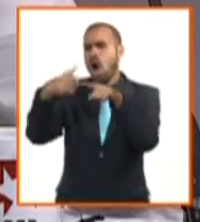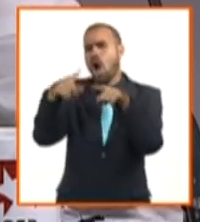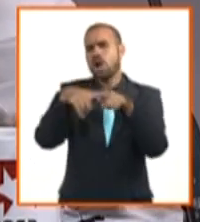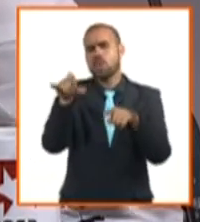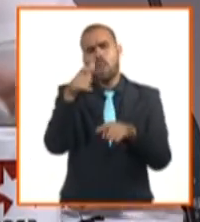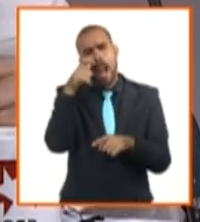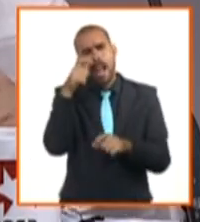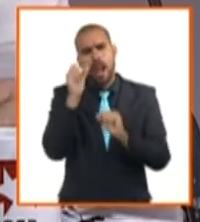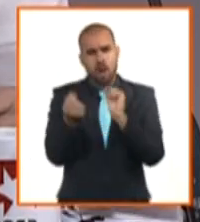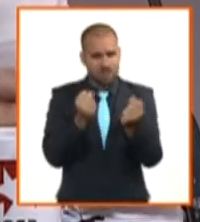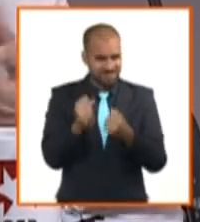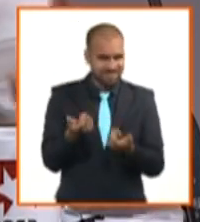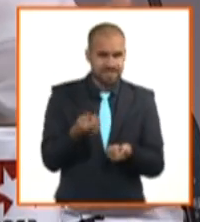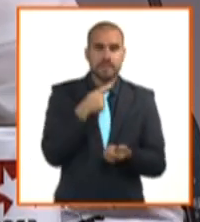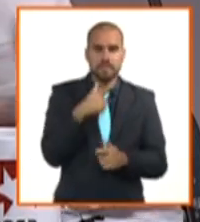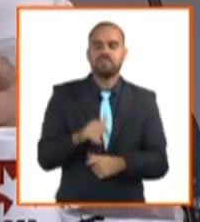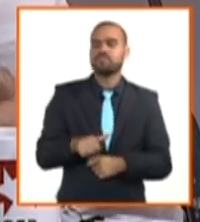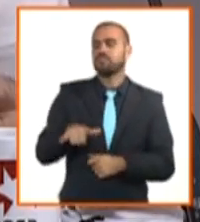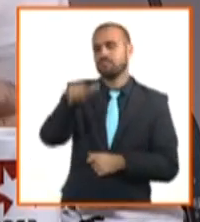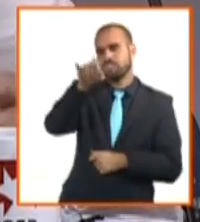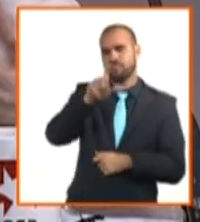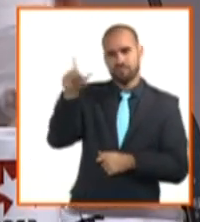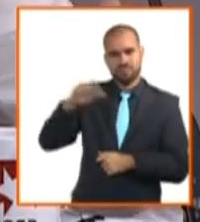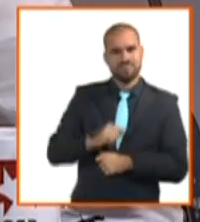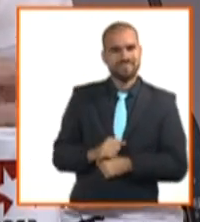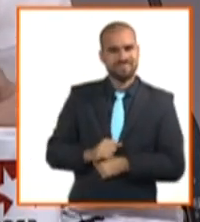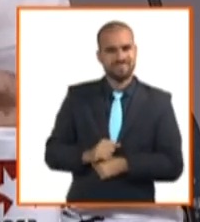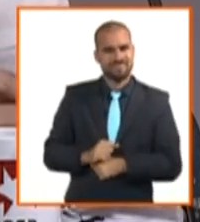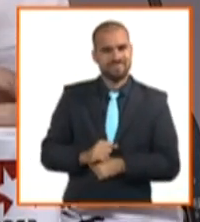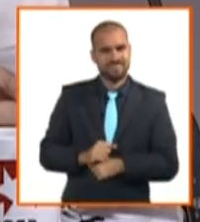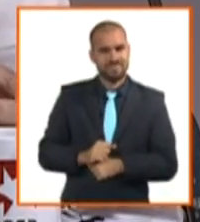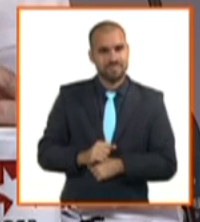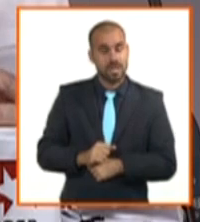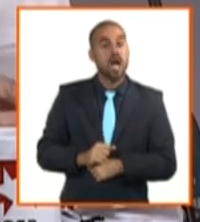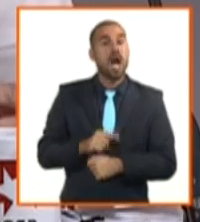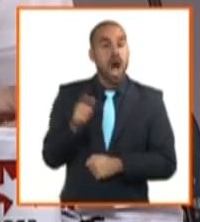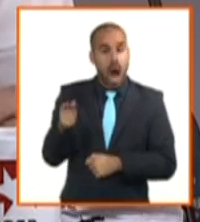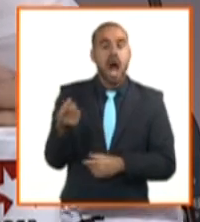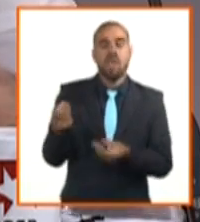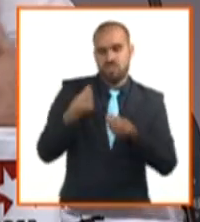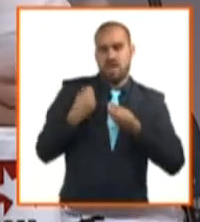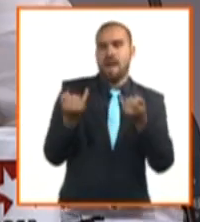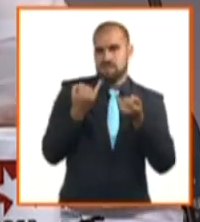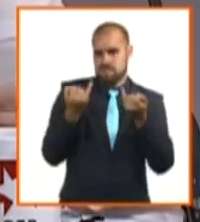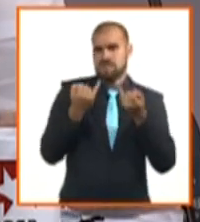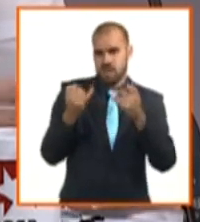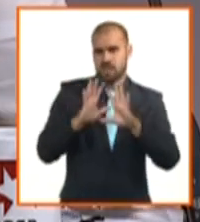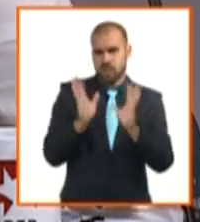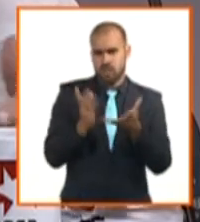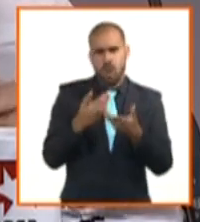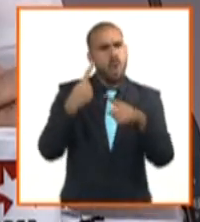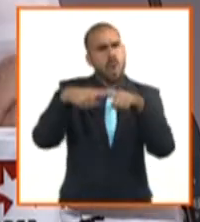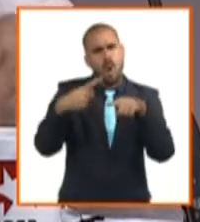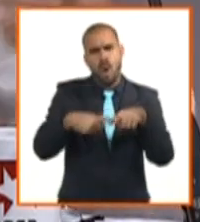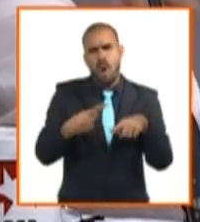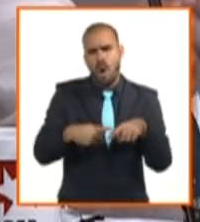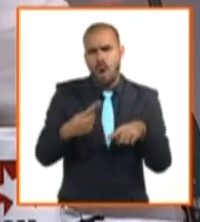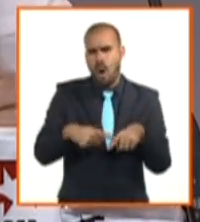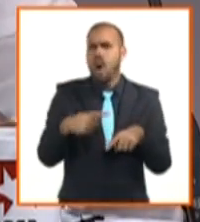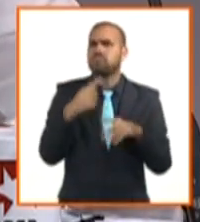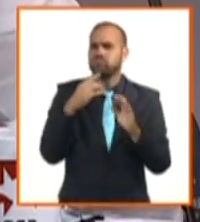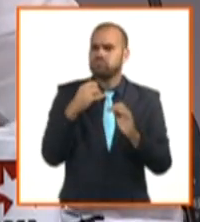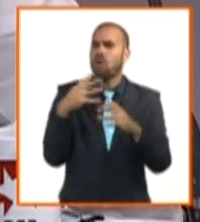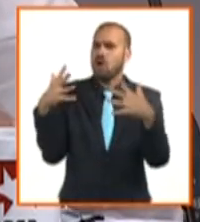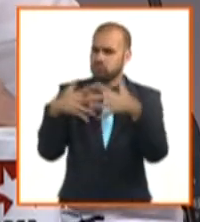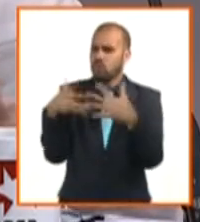los aeropuertos que tiene el instituto de la aeronáutica civil también que tributan información y para otras cuestiones hay otras informaciones por ejemplo los mareógrafos